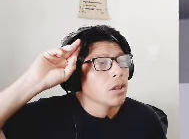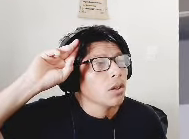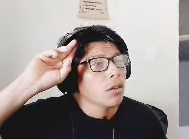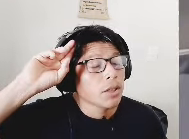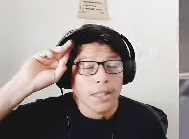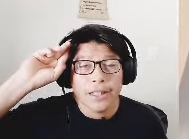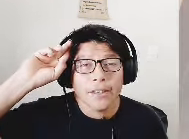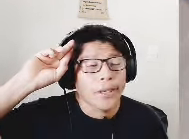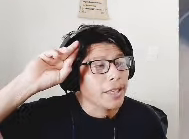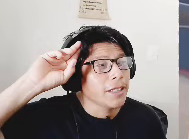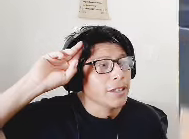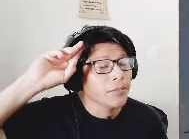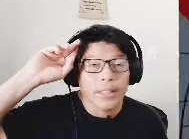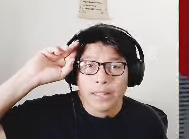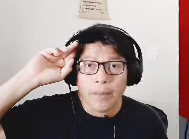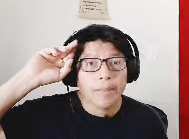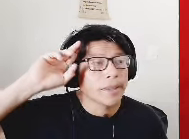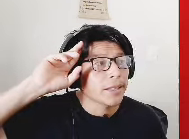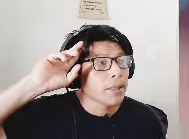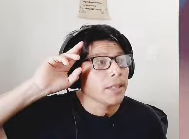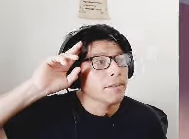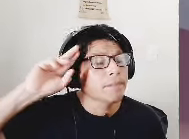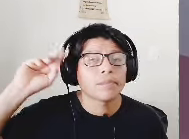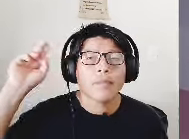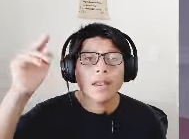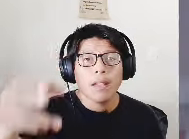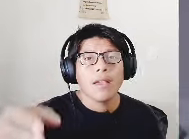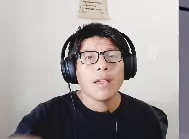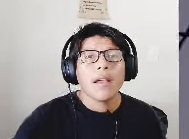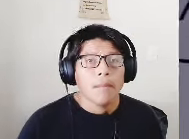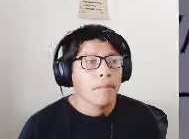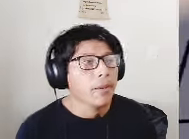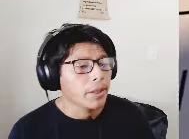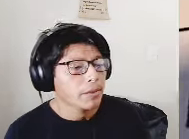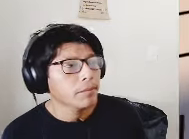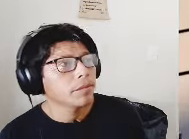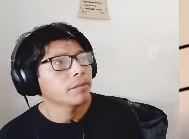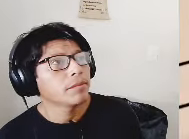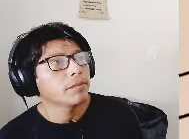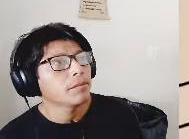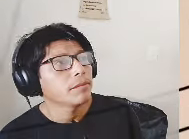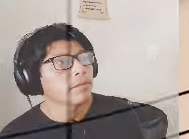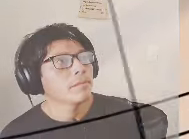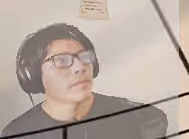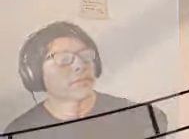un excelente viernes, fin de semana prácticamente. Bye, bye.